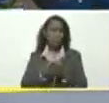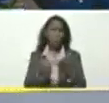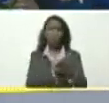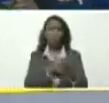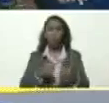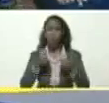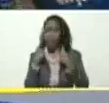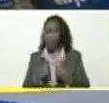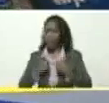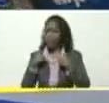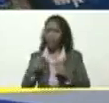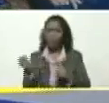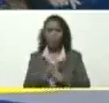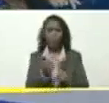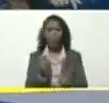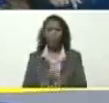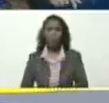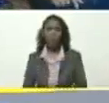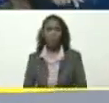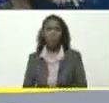durísimo.